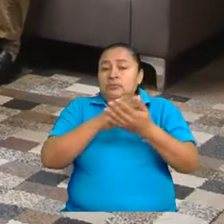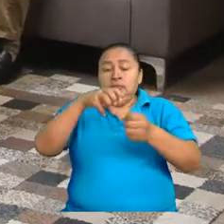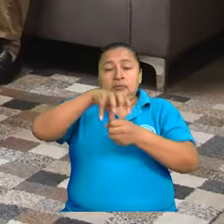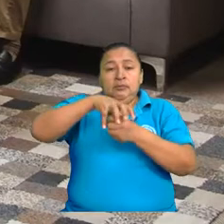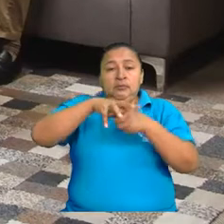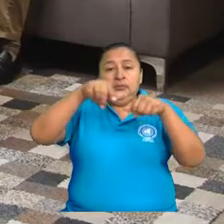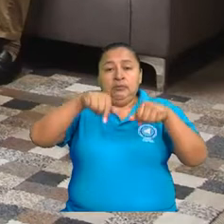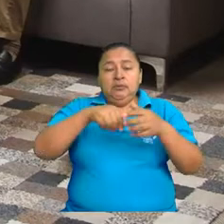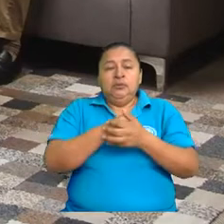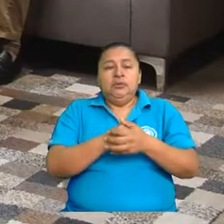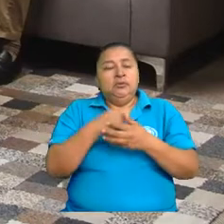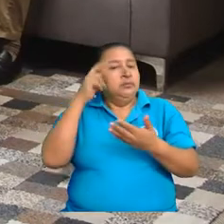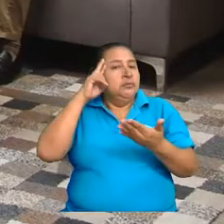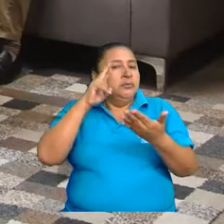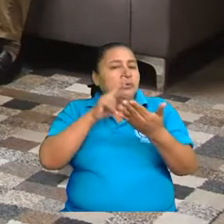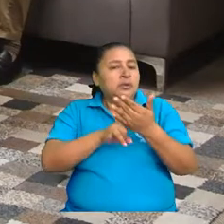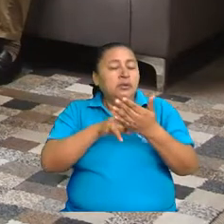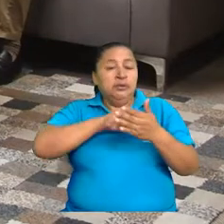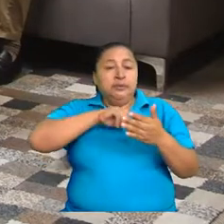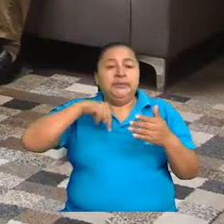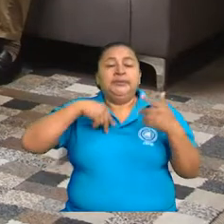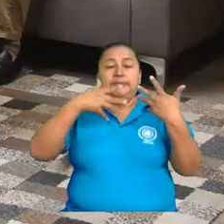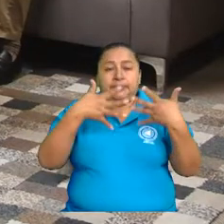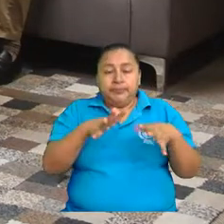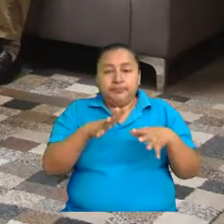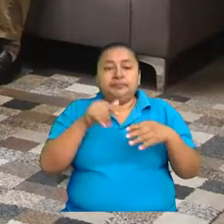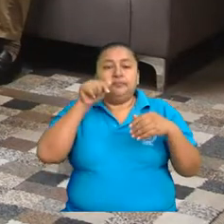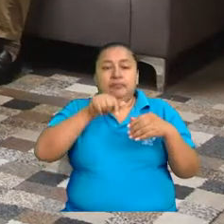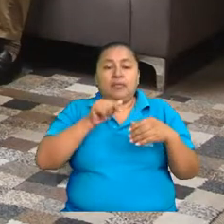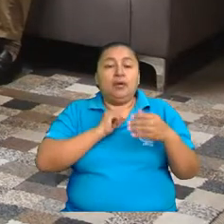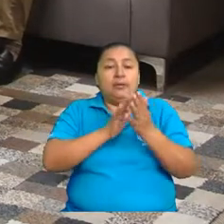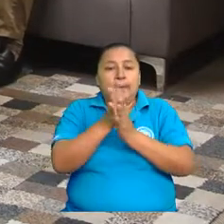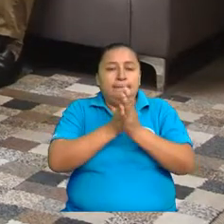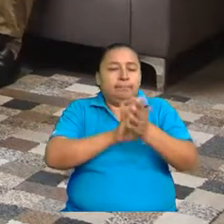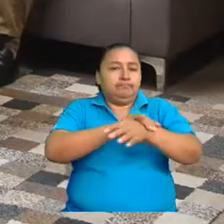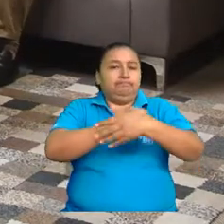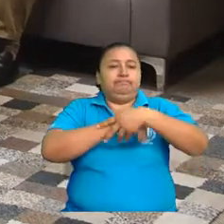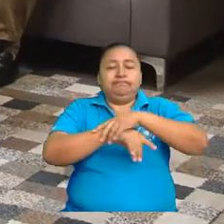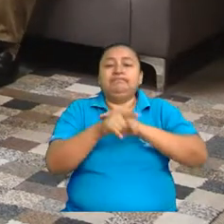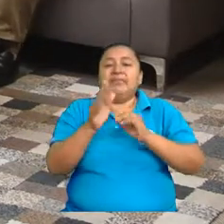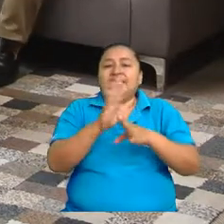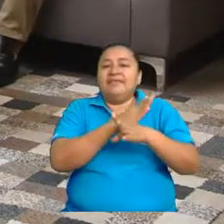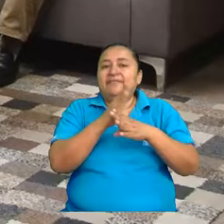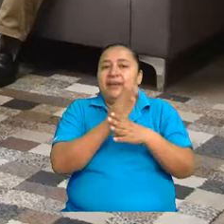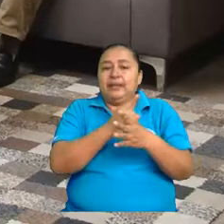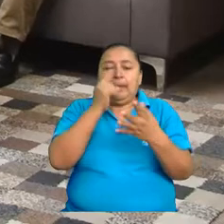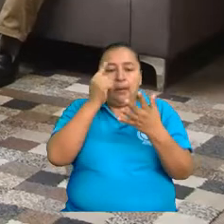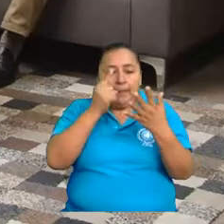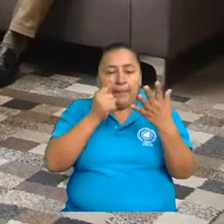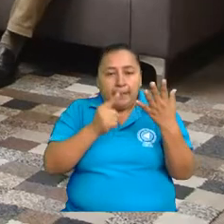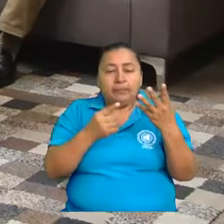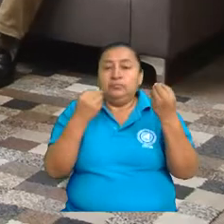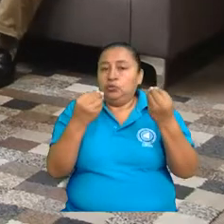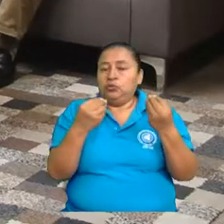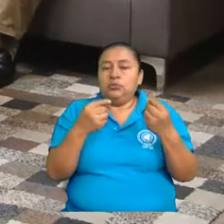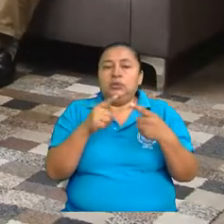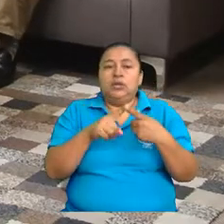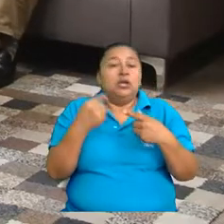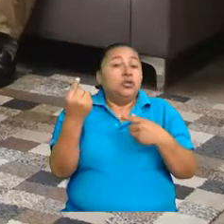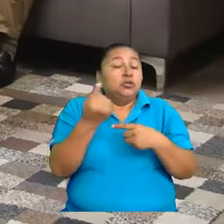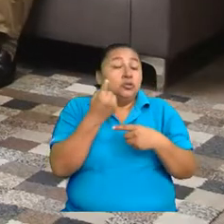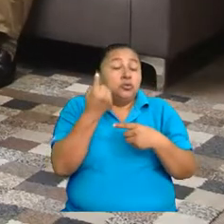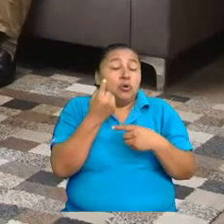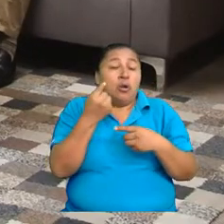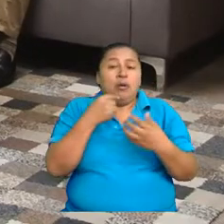Que recordemos que nosotros estamos preparados a distintos tipos de multiamenazas, ¿no? No solo en términos